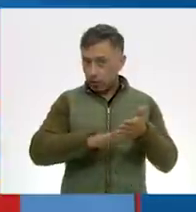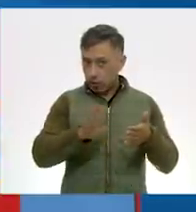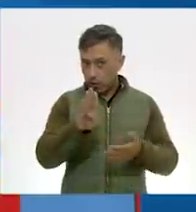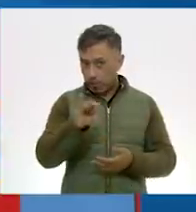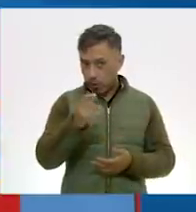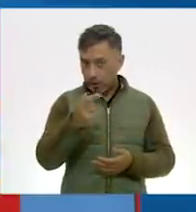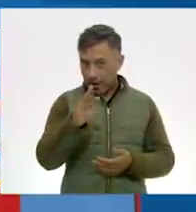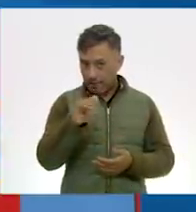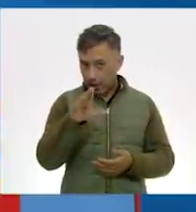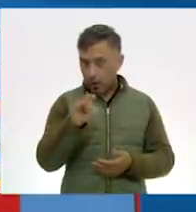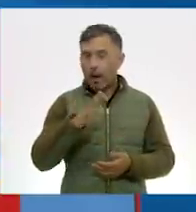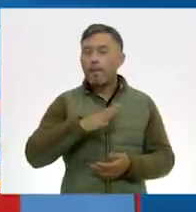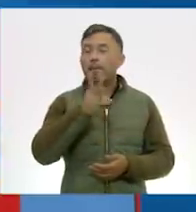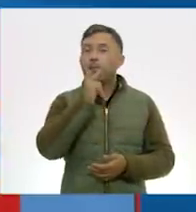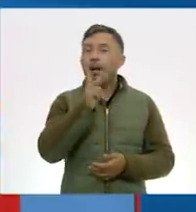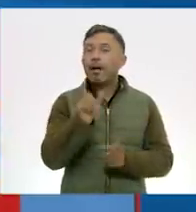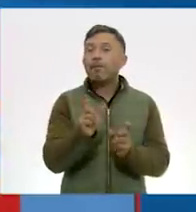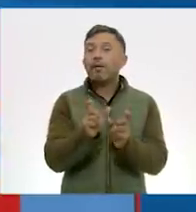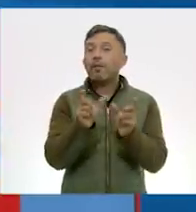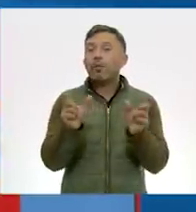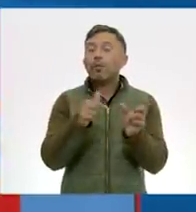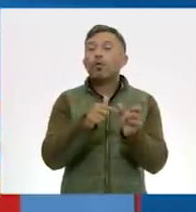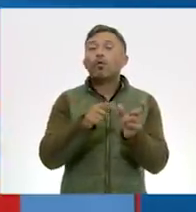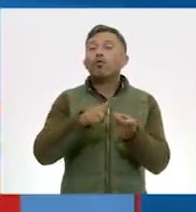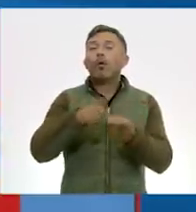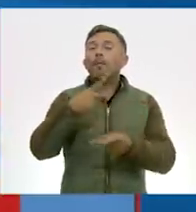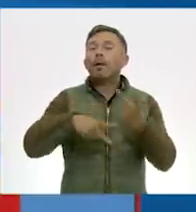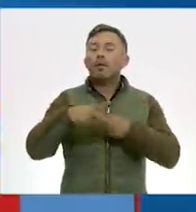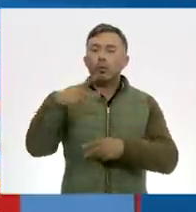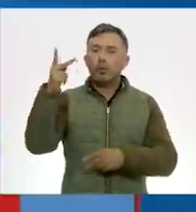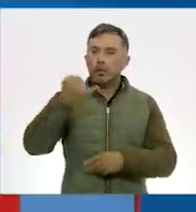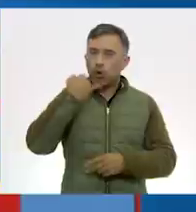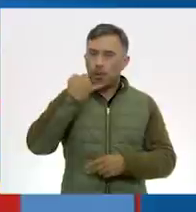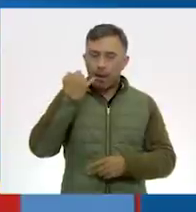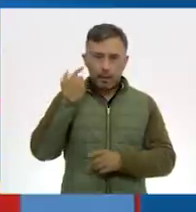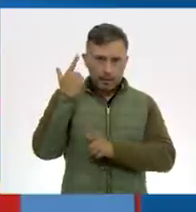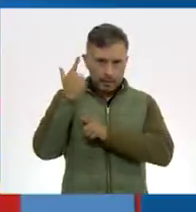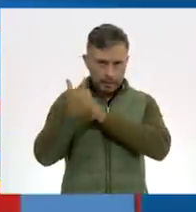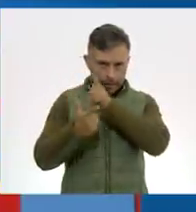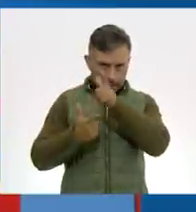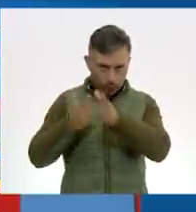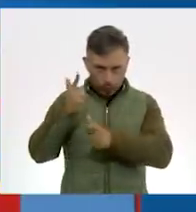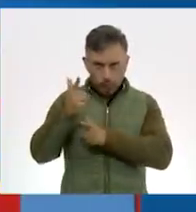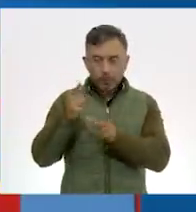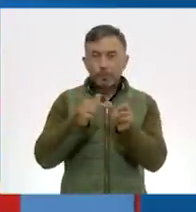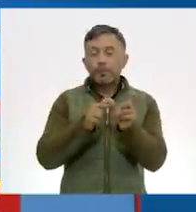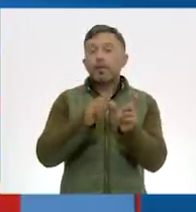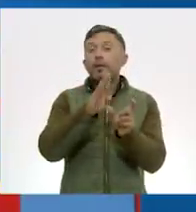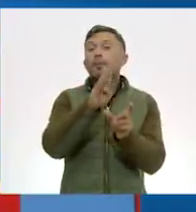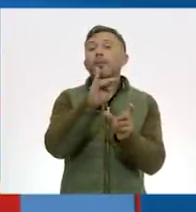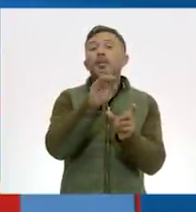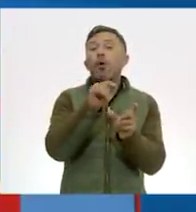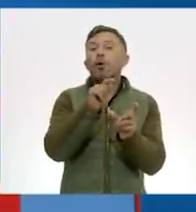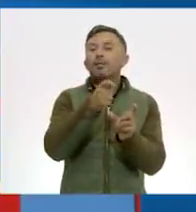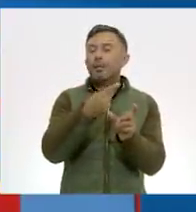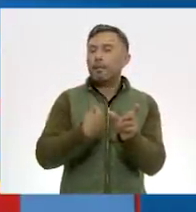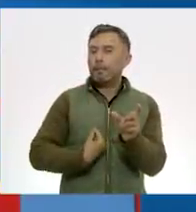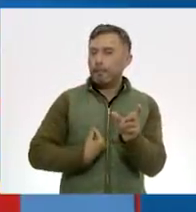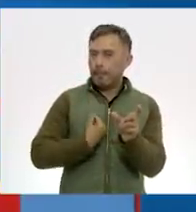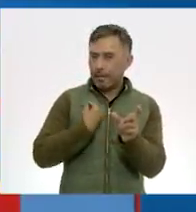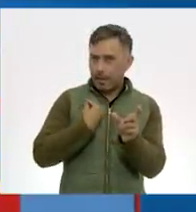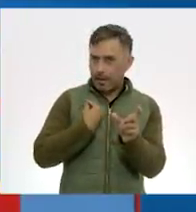de una palabra que tiene su origen en Grecia, es de origen griego. Y bios significa vida y